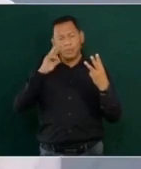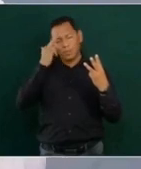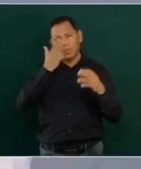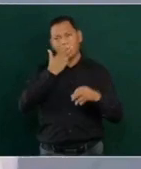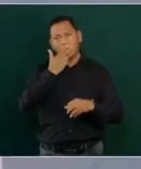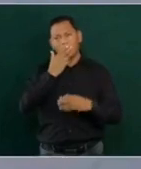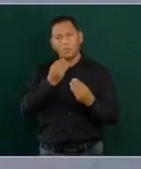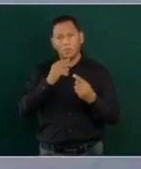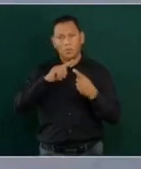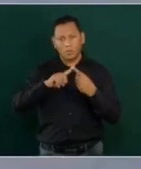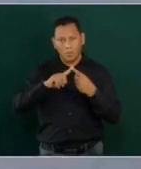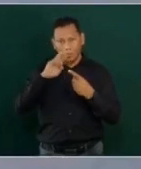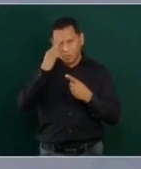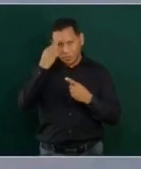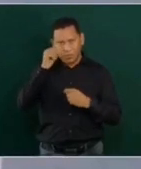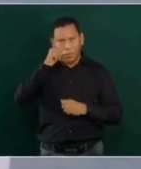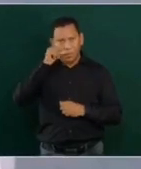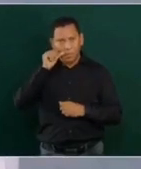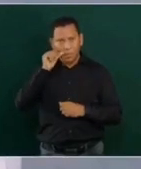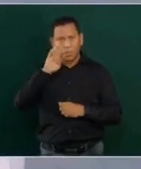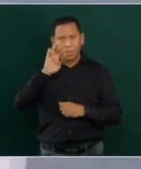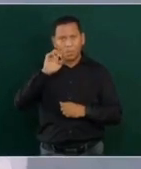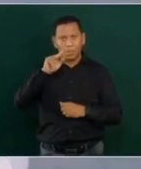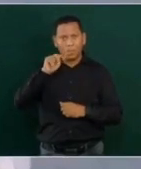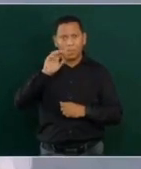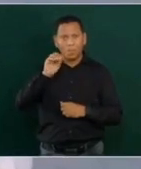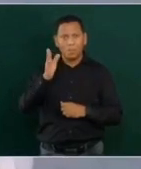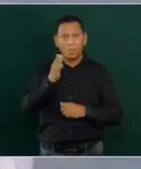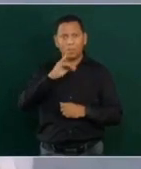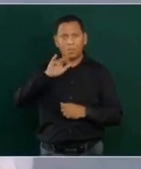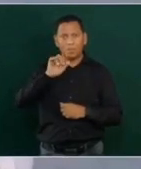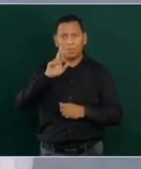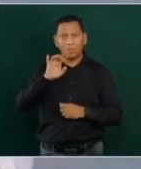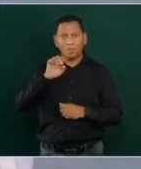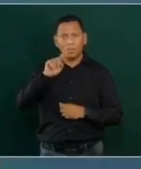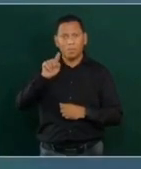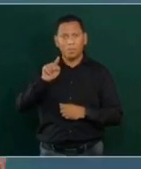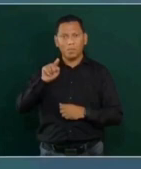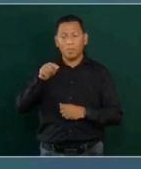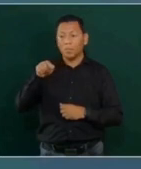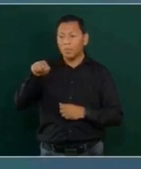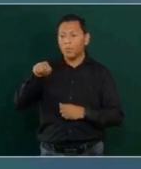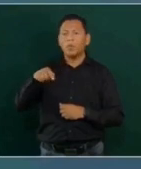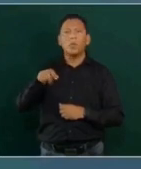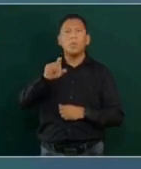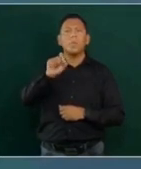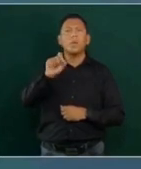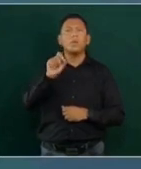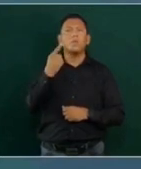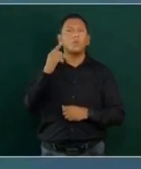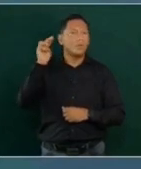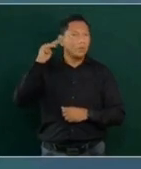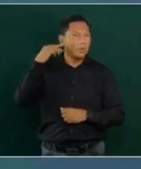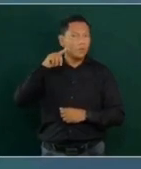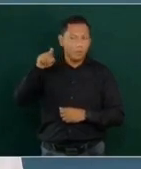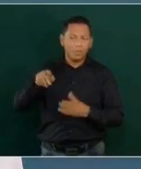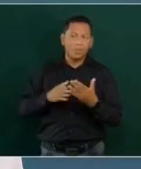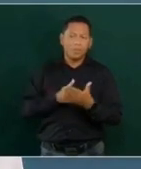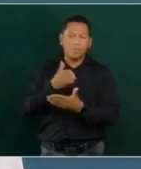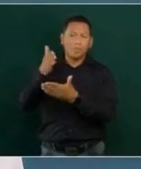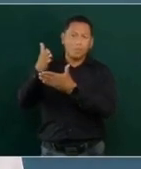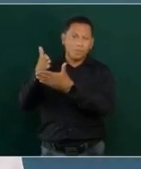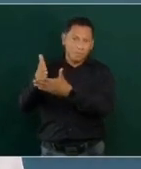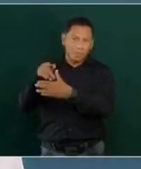Benito Juárez, que ahora vamos a estar en el atado el día 21, como lo hacemos